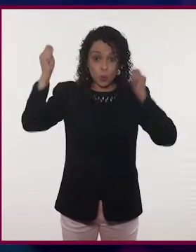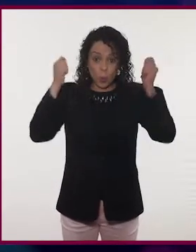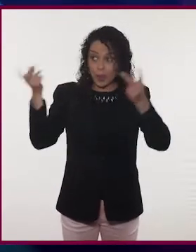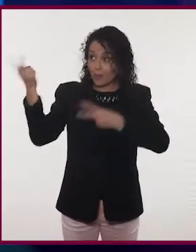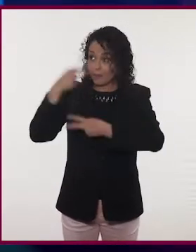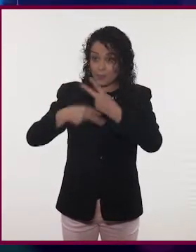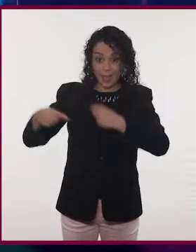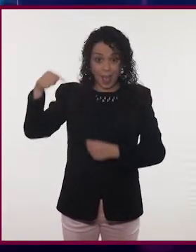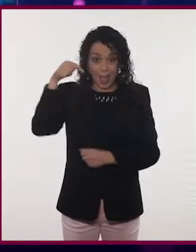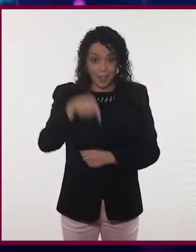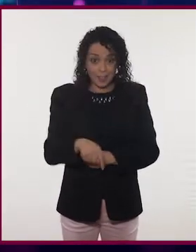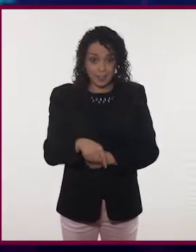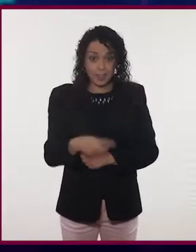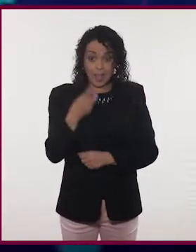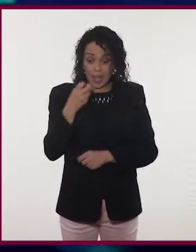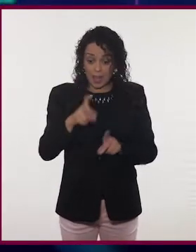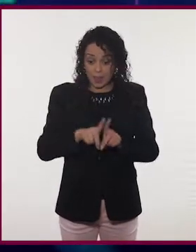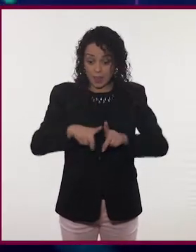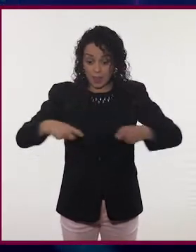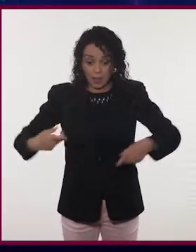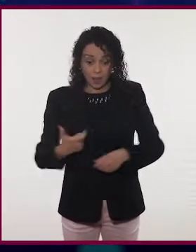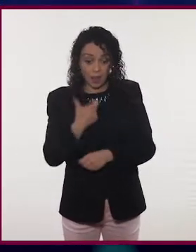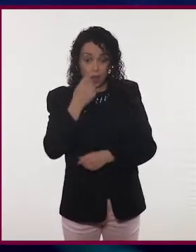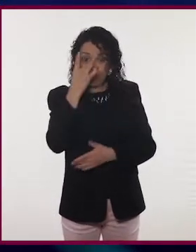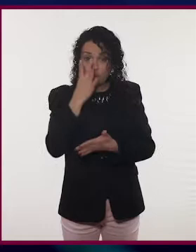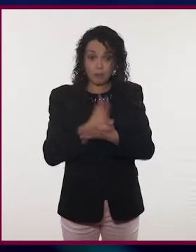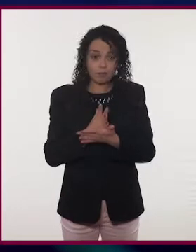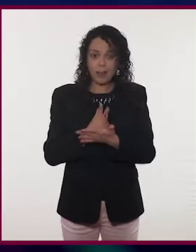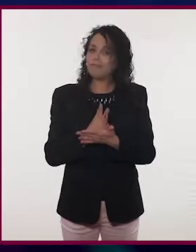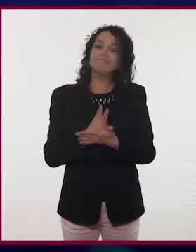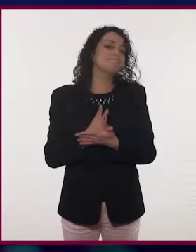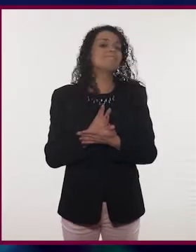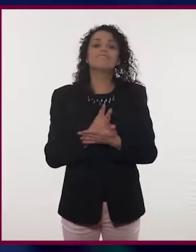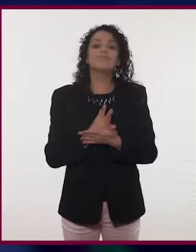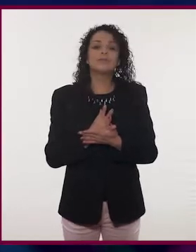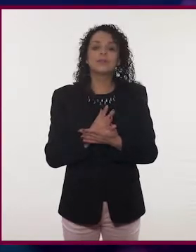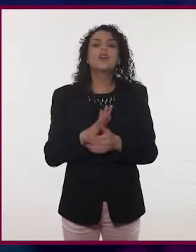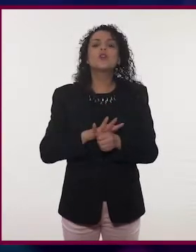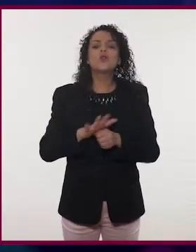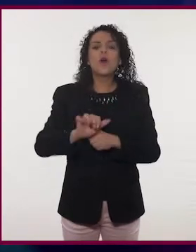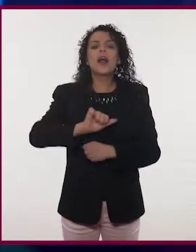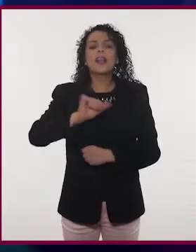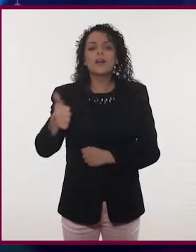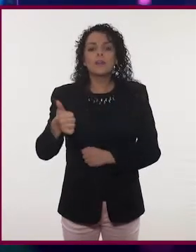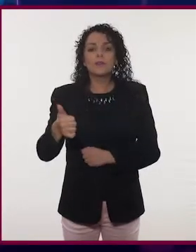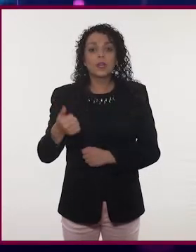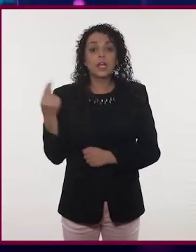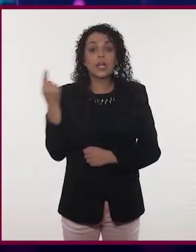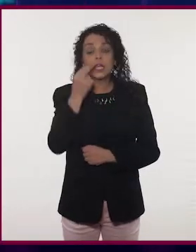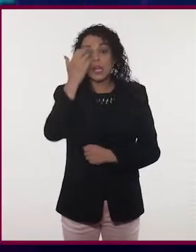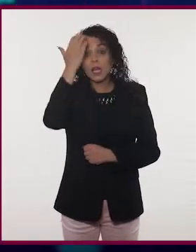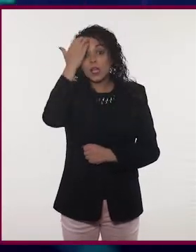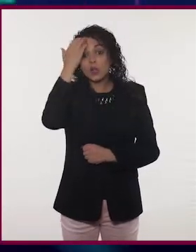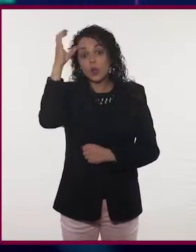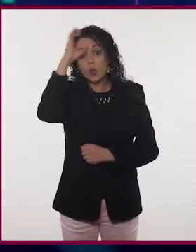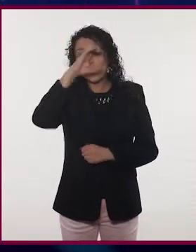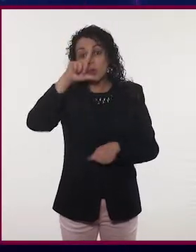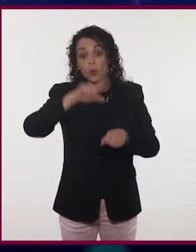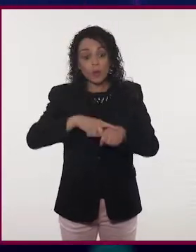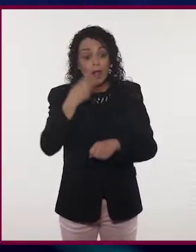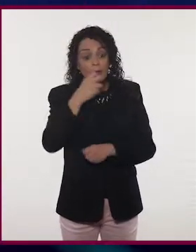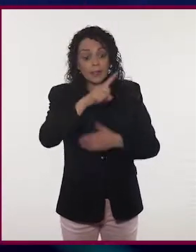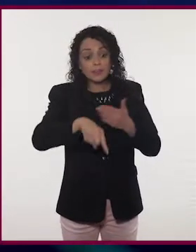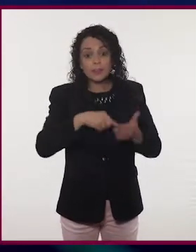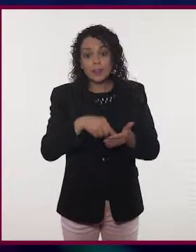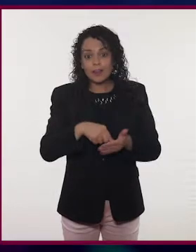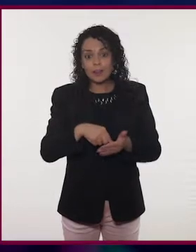no solamente trae ese desarrollo económico, sino también ese realce de la cultura del lugar.